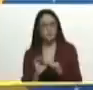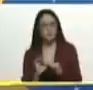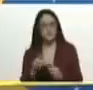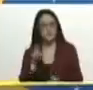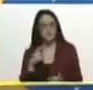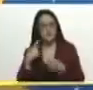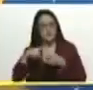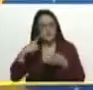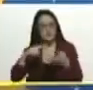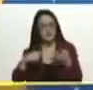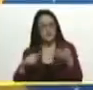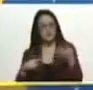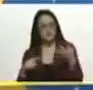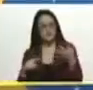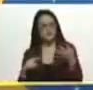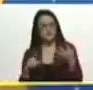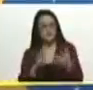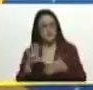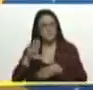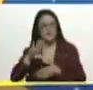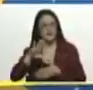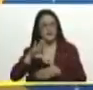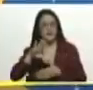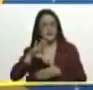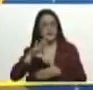necesaria diversidad de nuestra América.